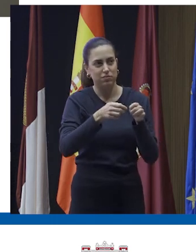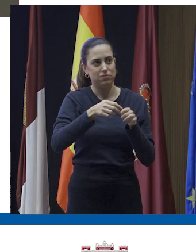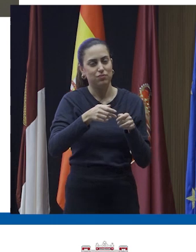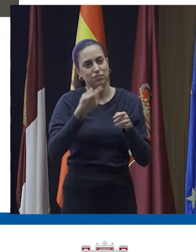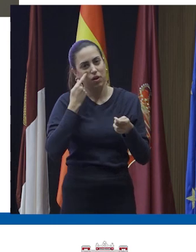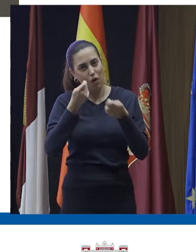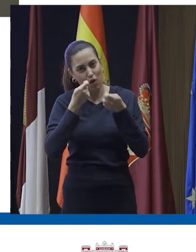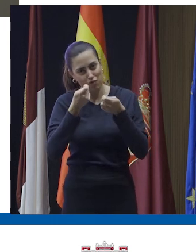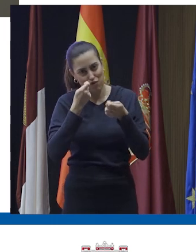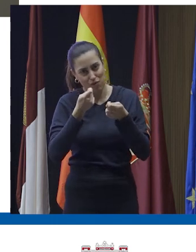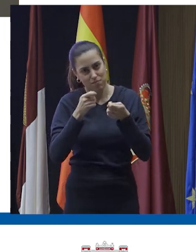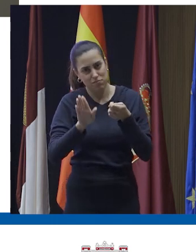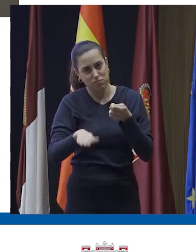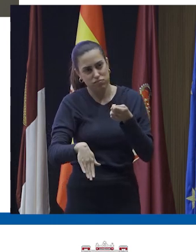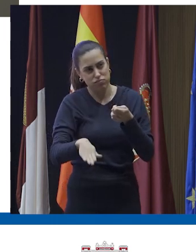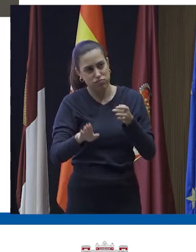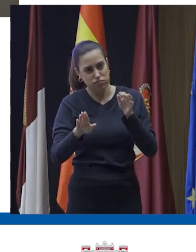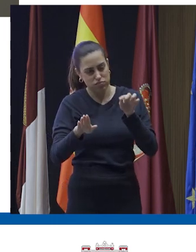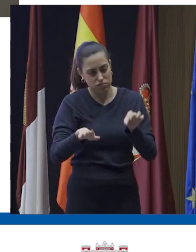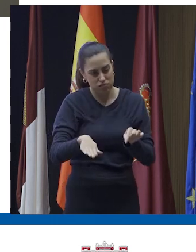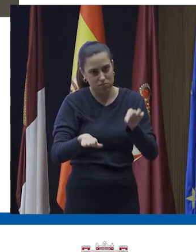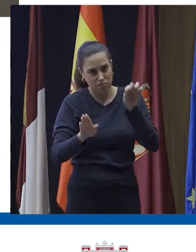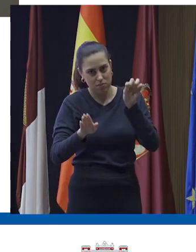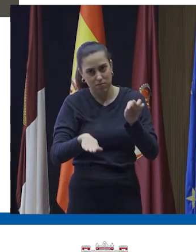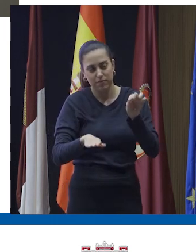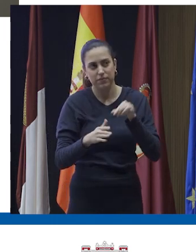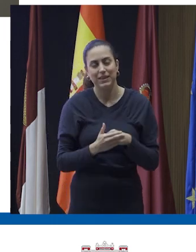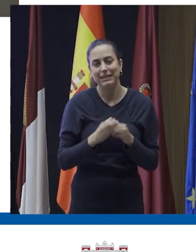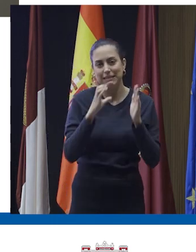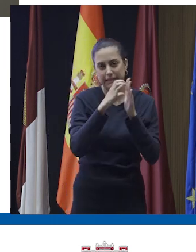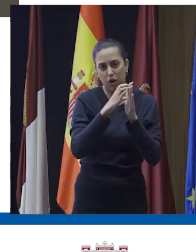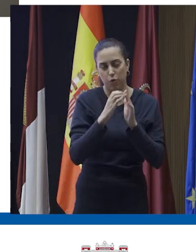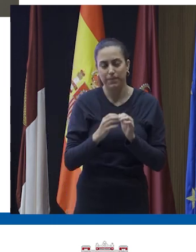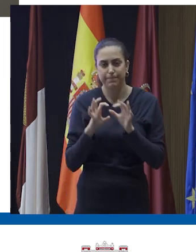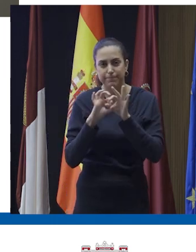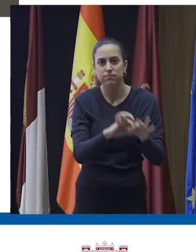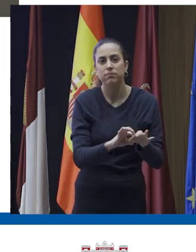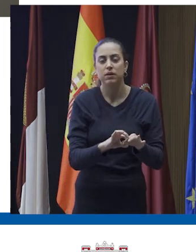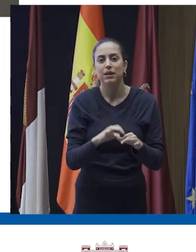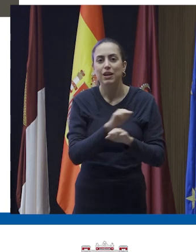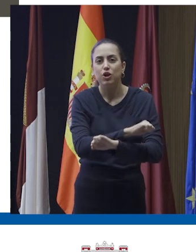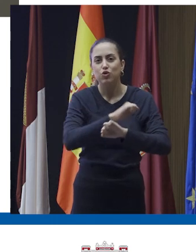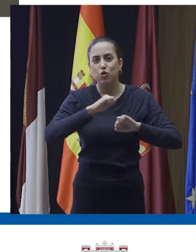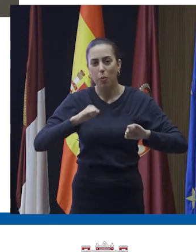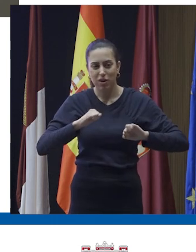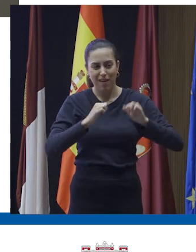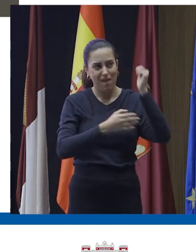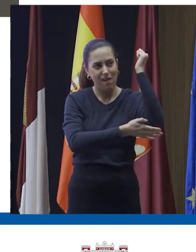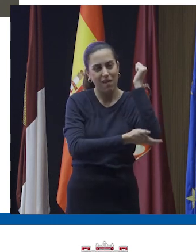en el pie, o sea, que recibe el cristalino, ¿vale? Y bueno, ¿cuál es el soporte, por así